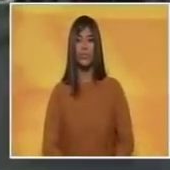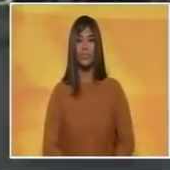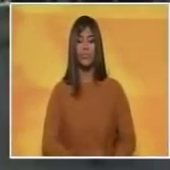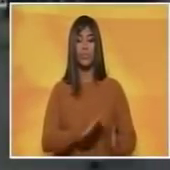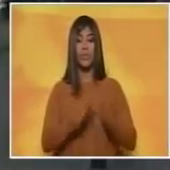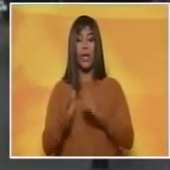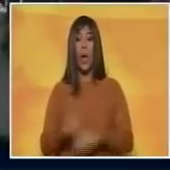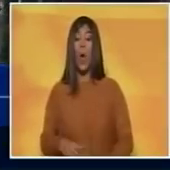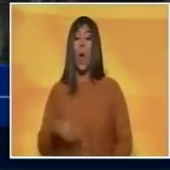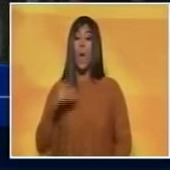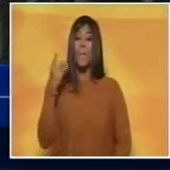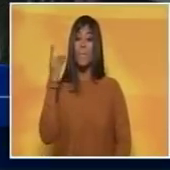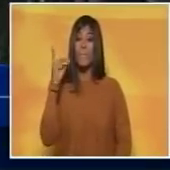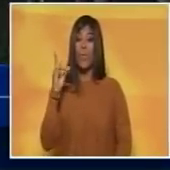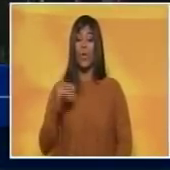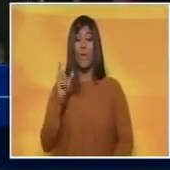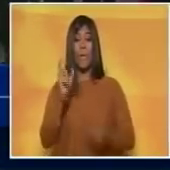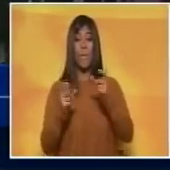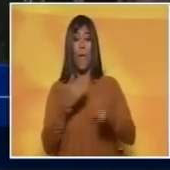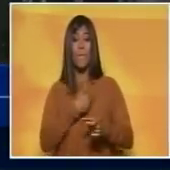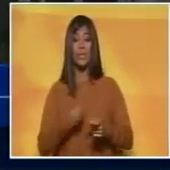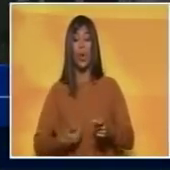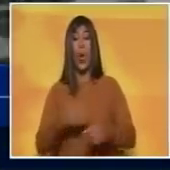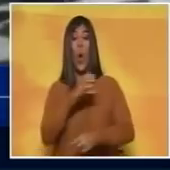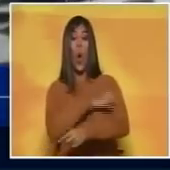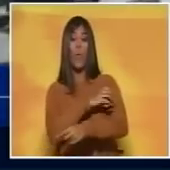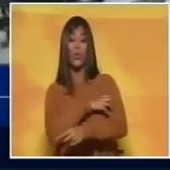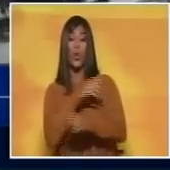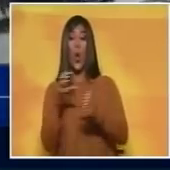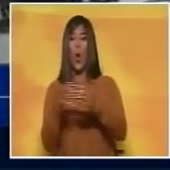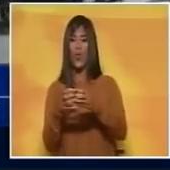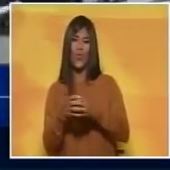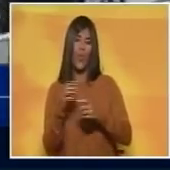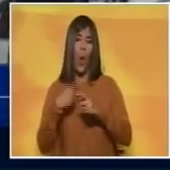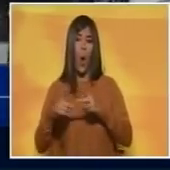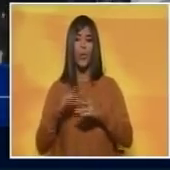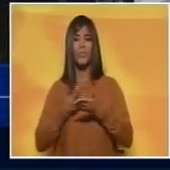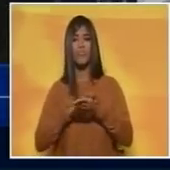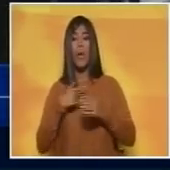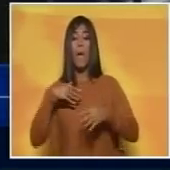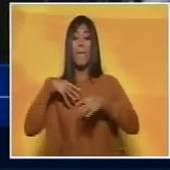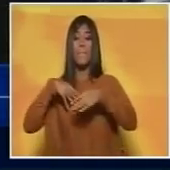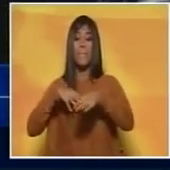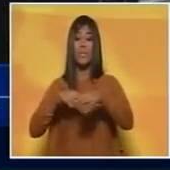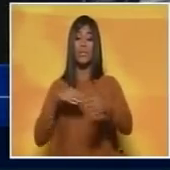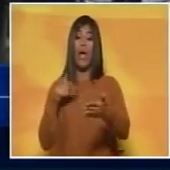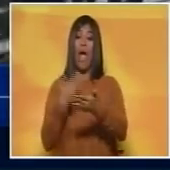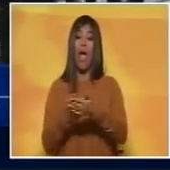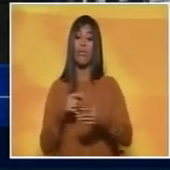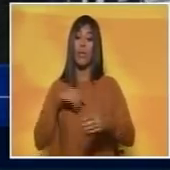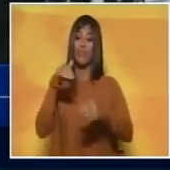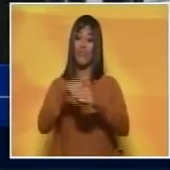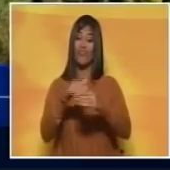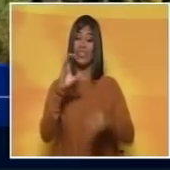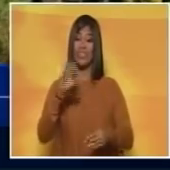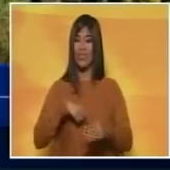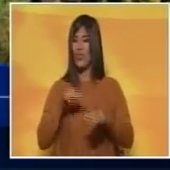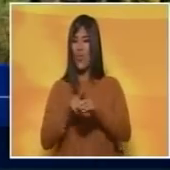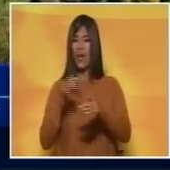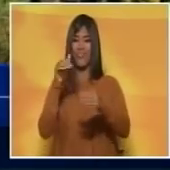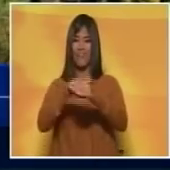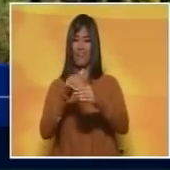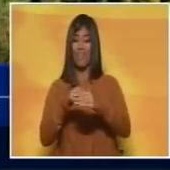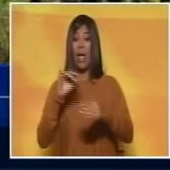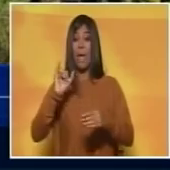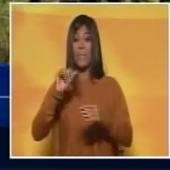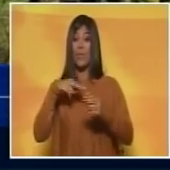En Bolivia, candidatos presidenciales, opositores y organizaciones cívicas del país marcharon hasta la sede del órgano electoral en La Paz para